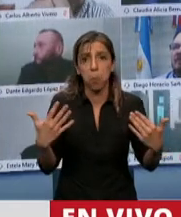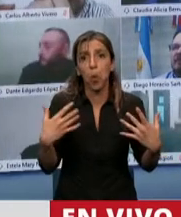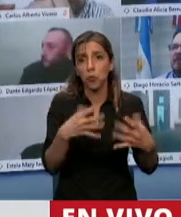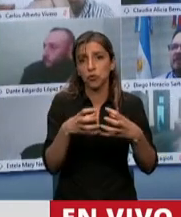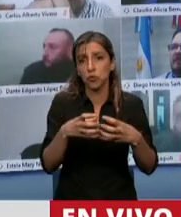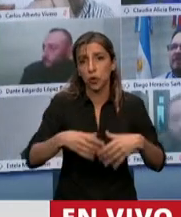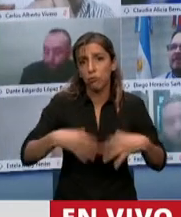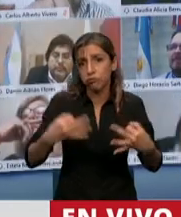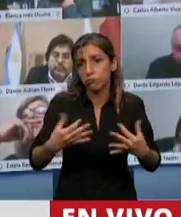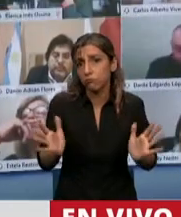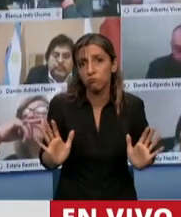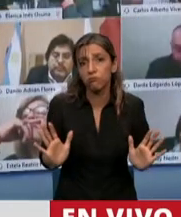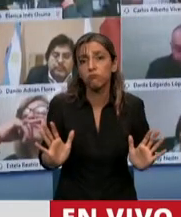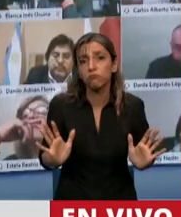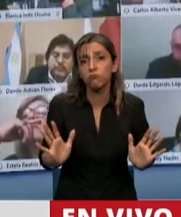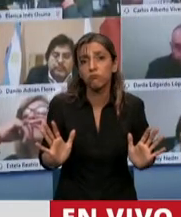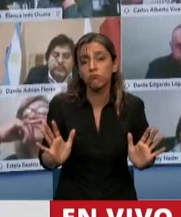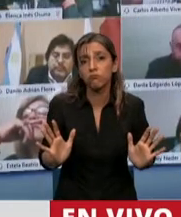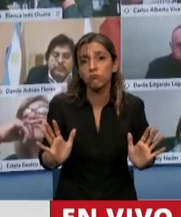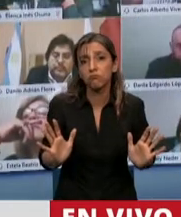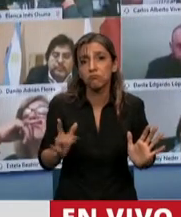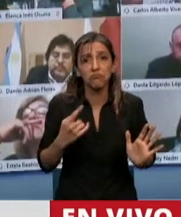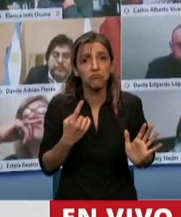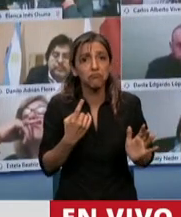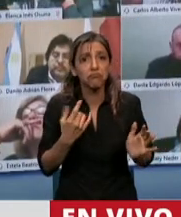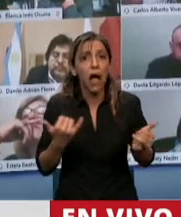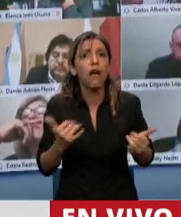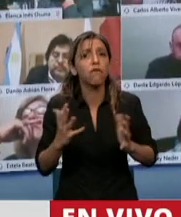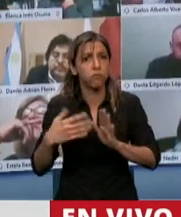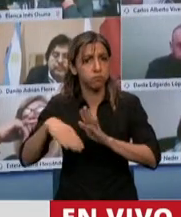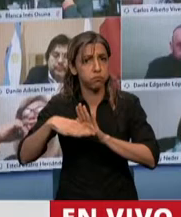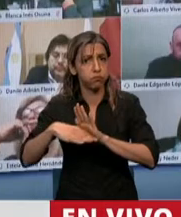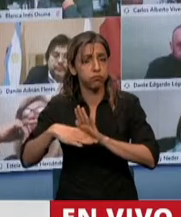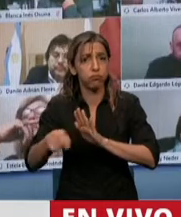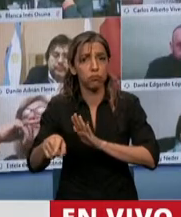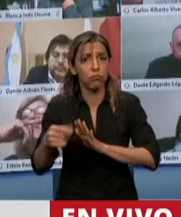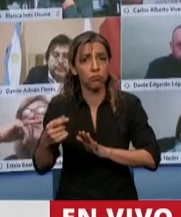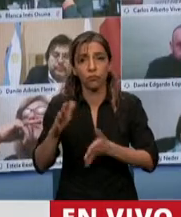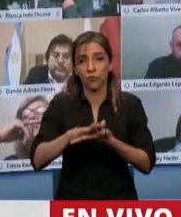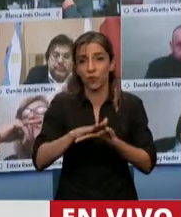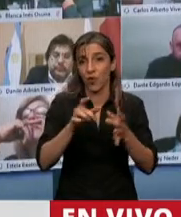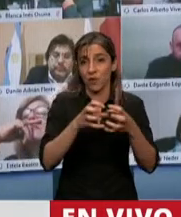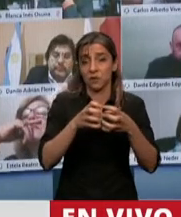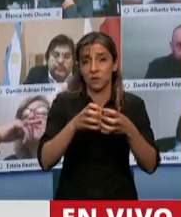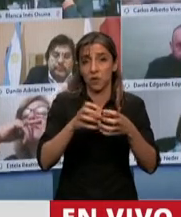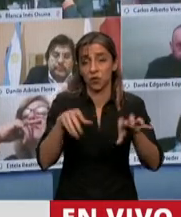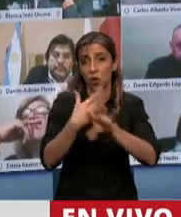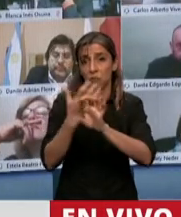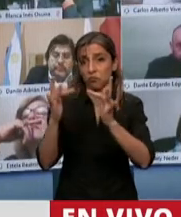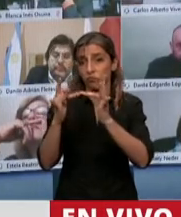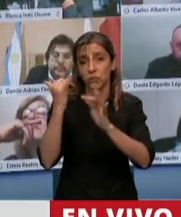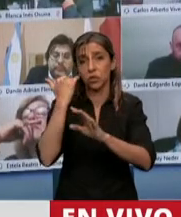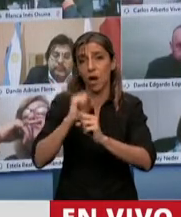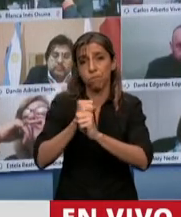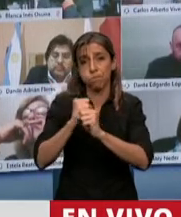sesión de la Cámara de Diputados de la Nación. El protocolo de sesiones remotas ha sido ratificado con